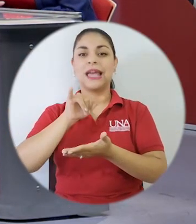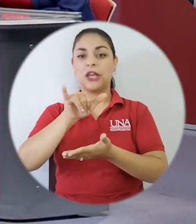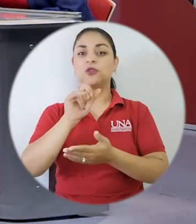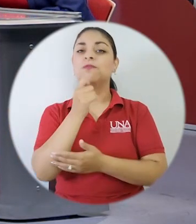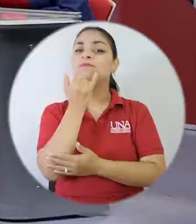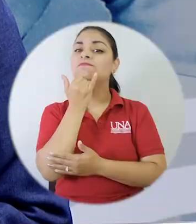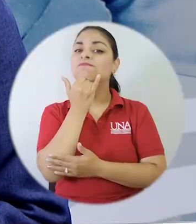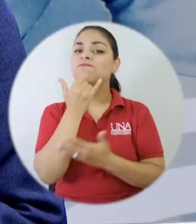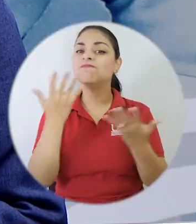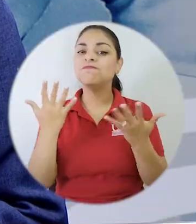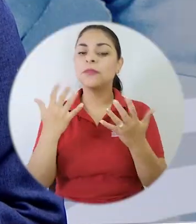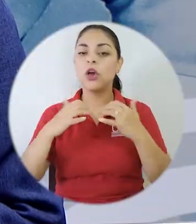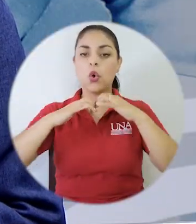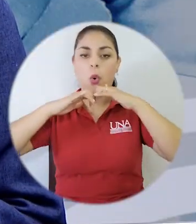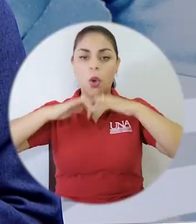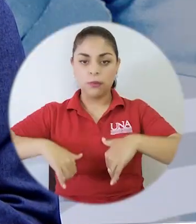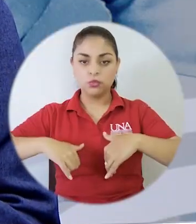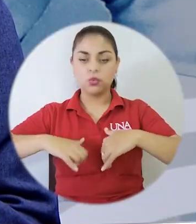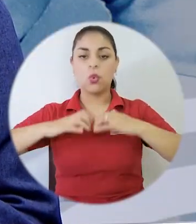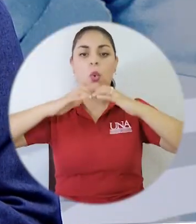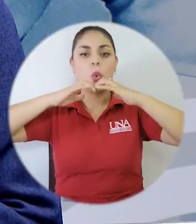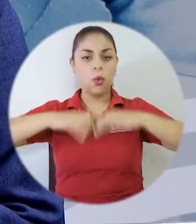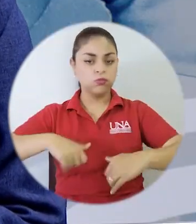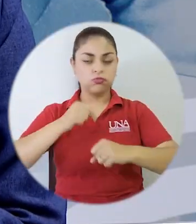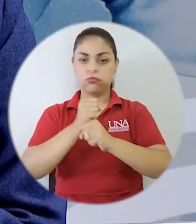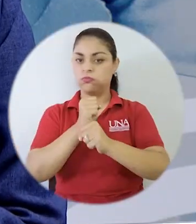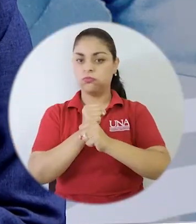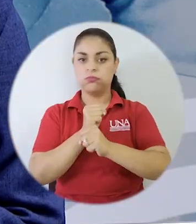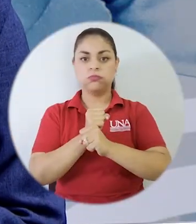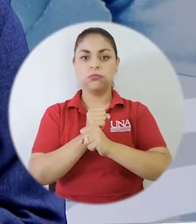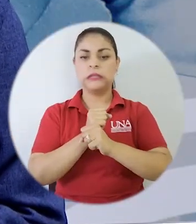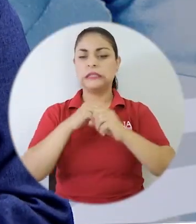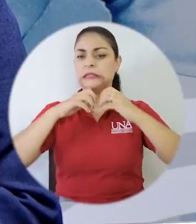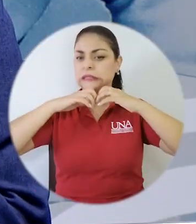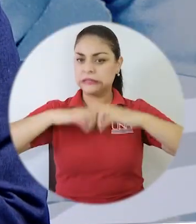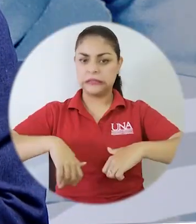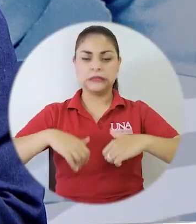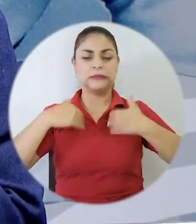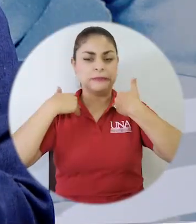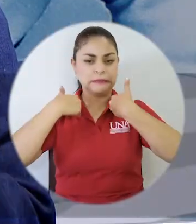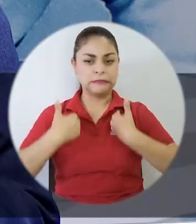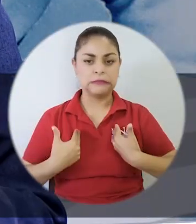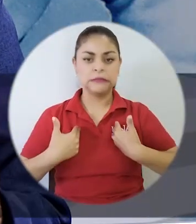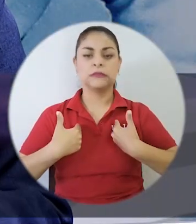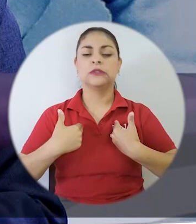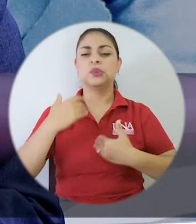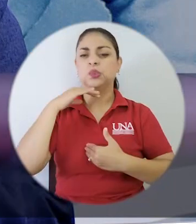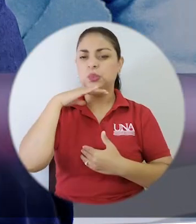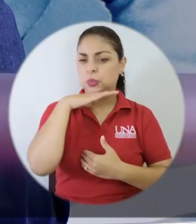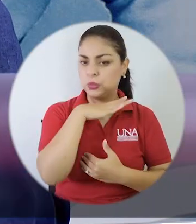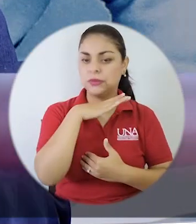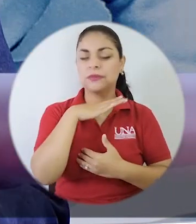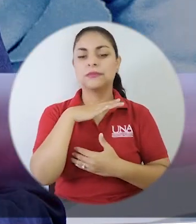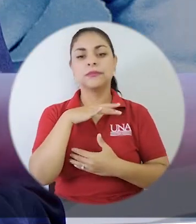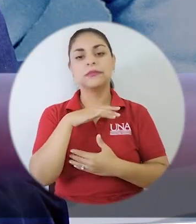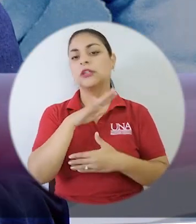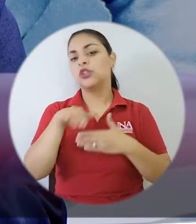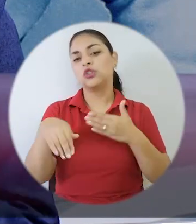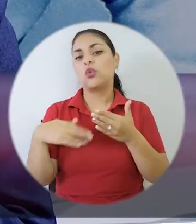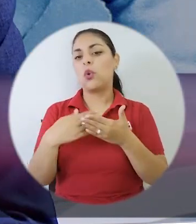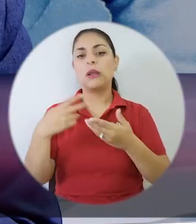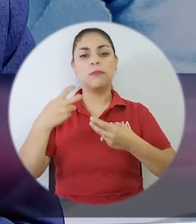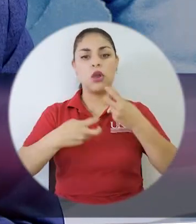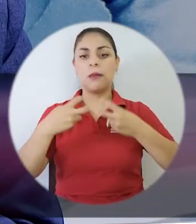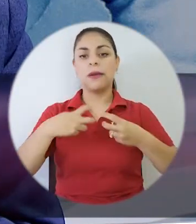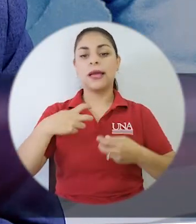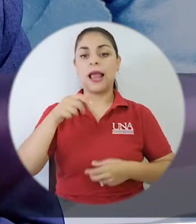lo que ya el doctor Arias dijo, el colapso en trabajo, en desgaste físico, en contaminación, ¿verdad?, y